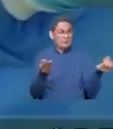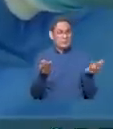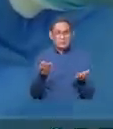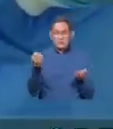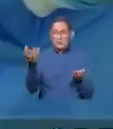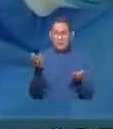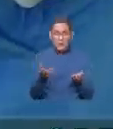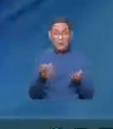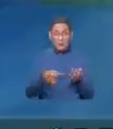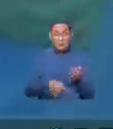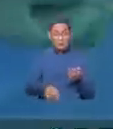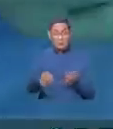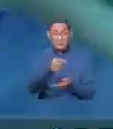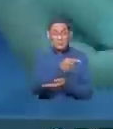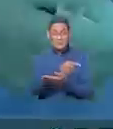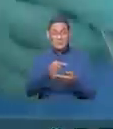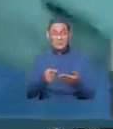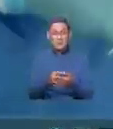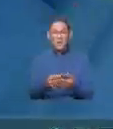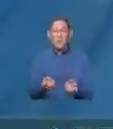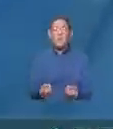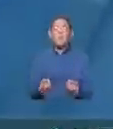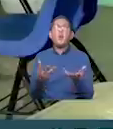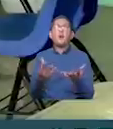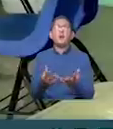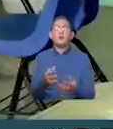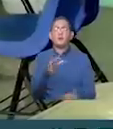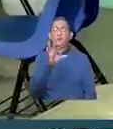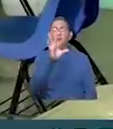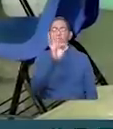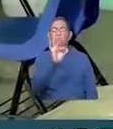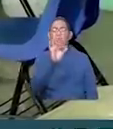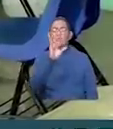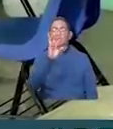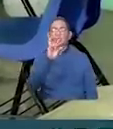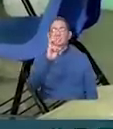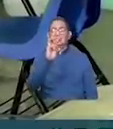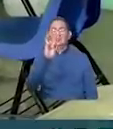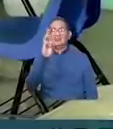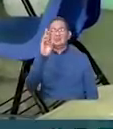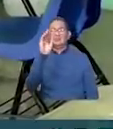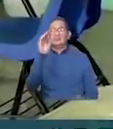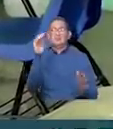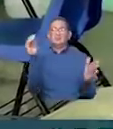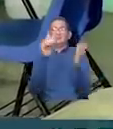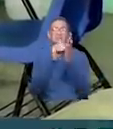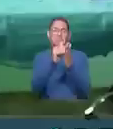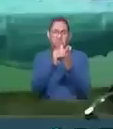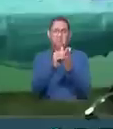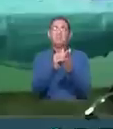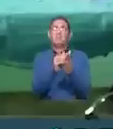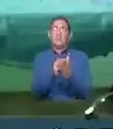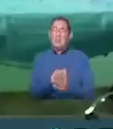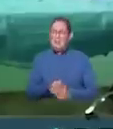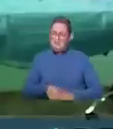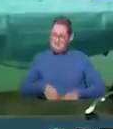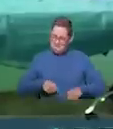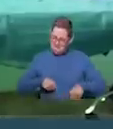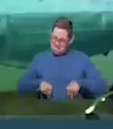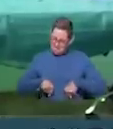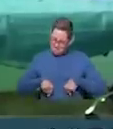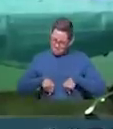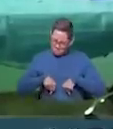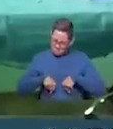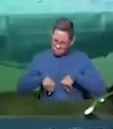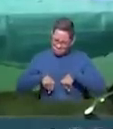semana alrededor de novecientos sesenta y seis mil dosis de vacuna para acelerar este proceso y